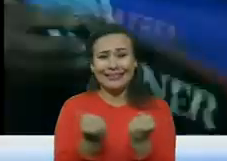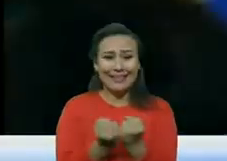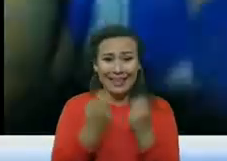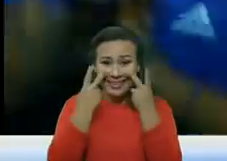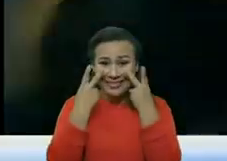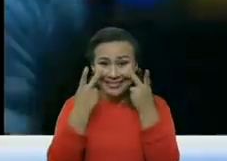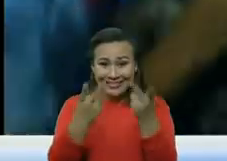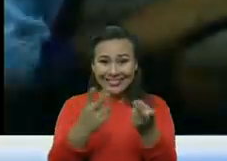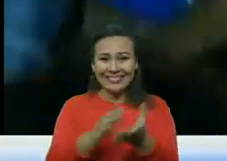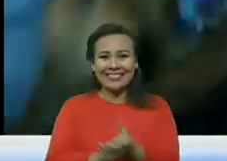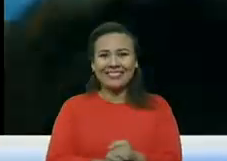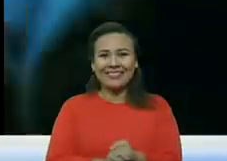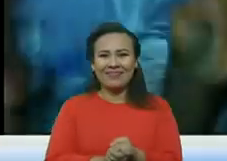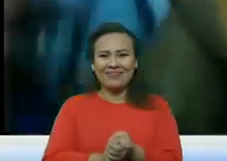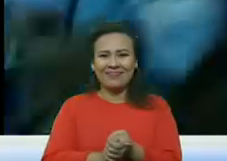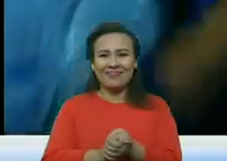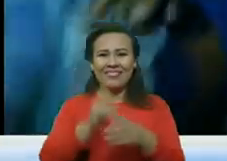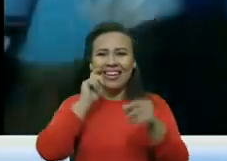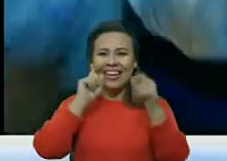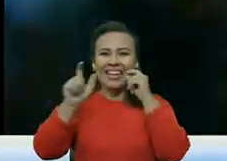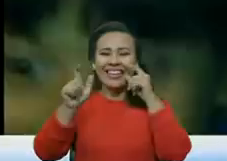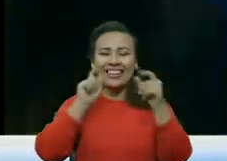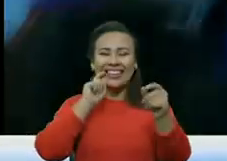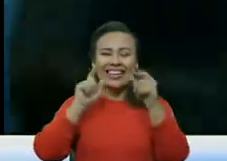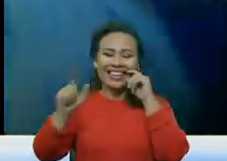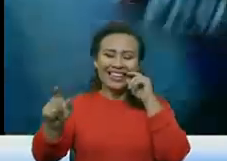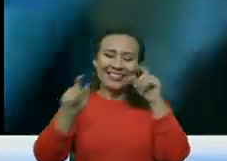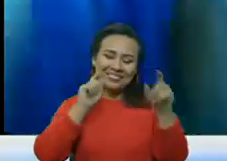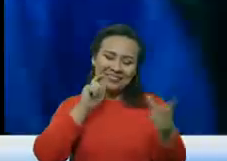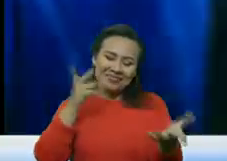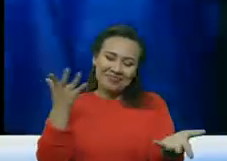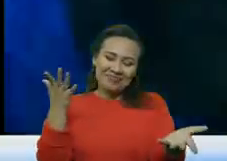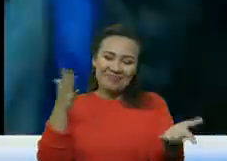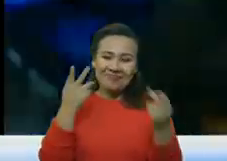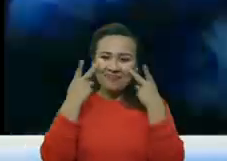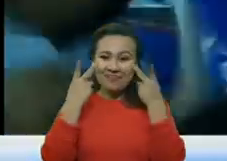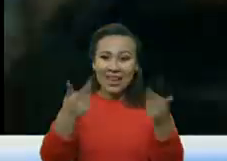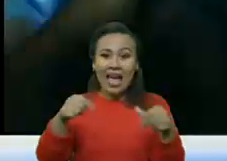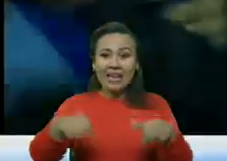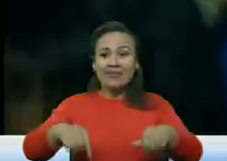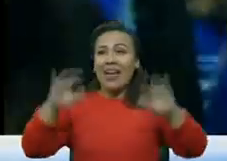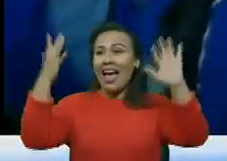para celebrar, brindar y así festejar